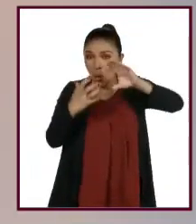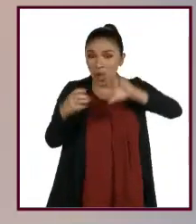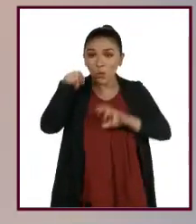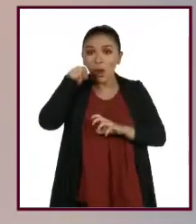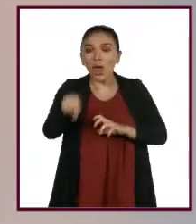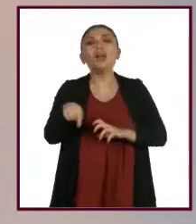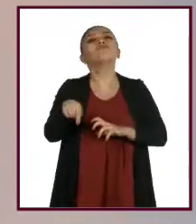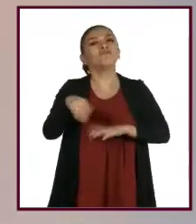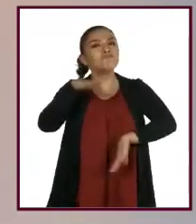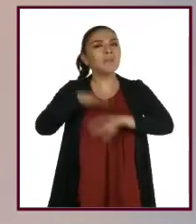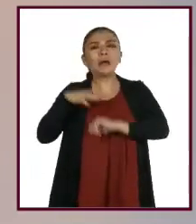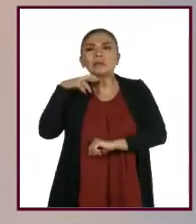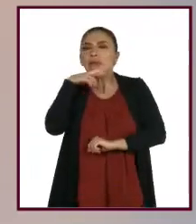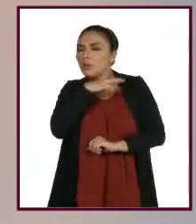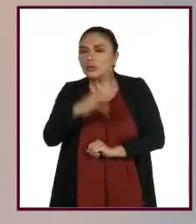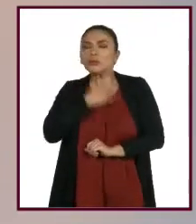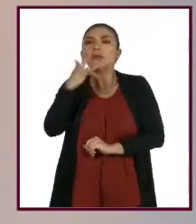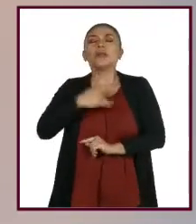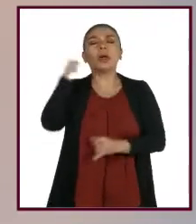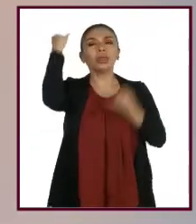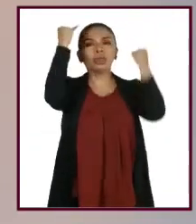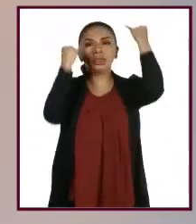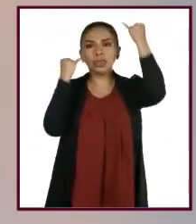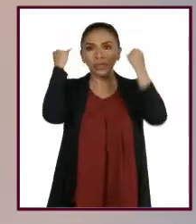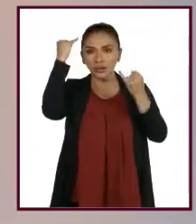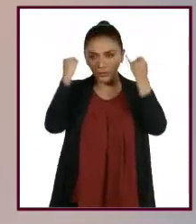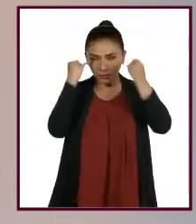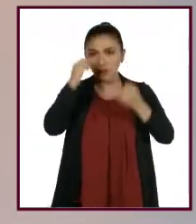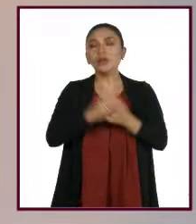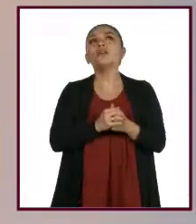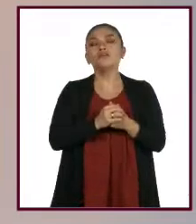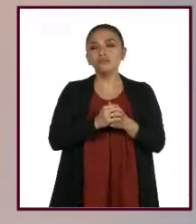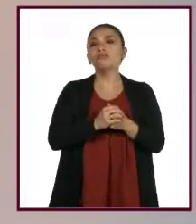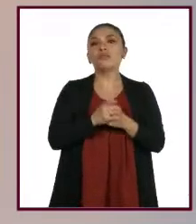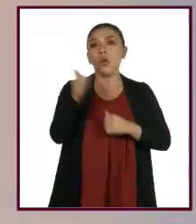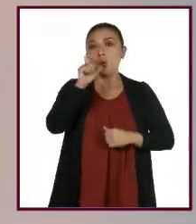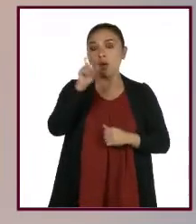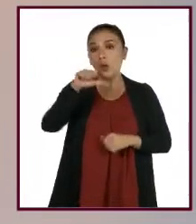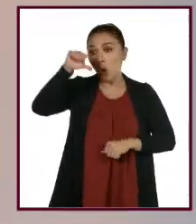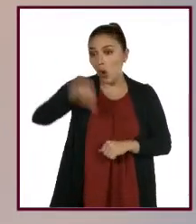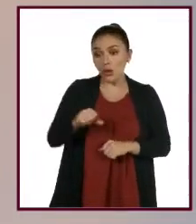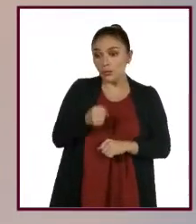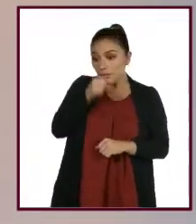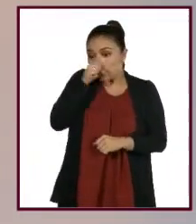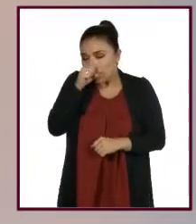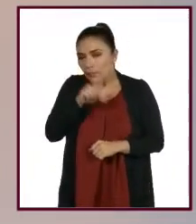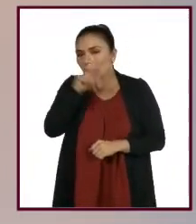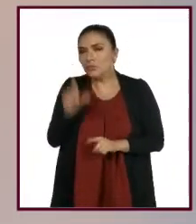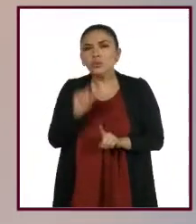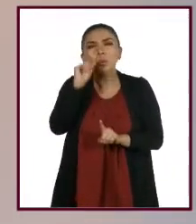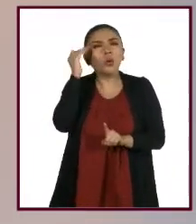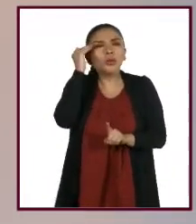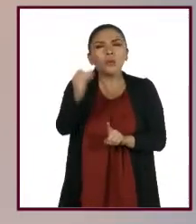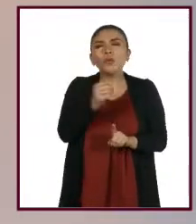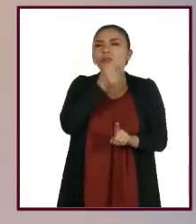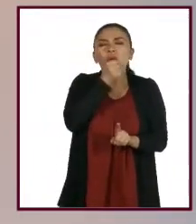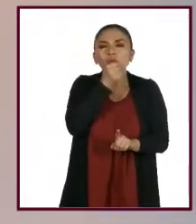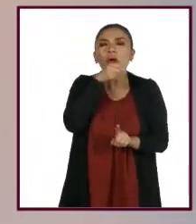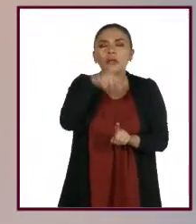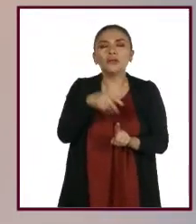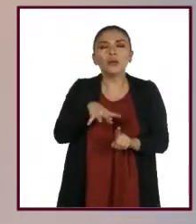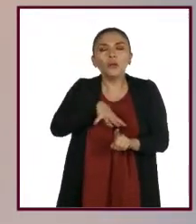su efecto de inmediato. Después de haber sido usados, a los pocos segundos entran en el